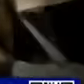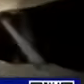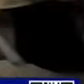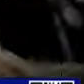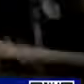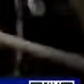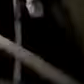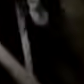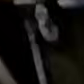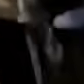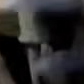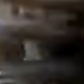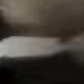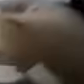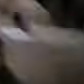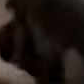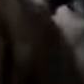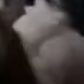En instantes.